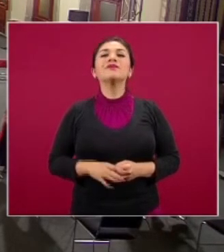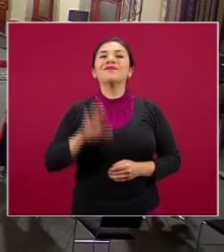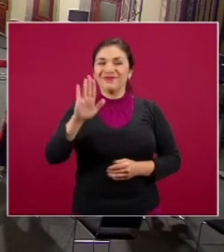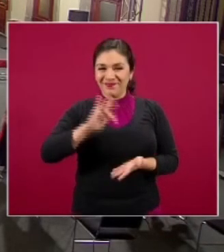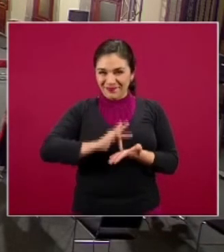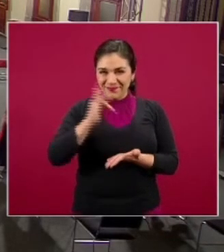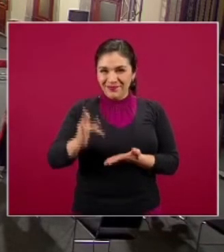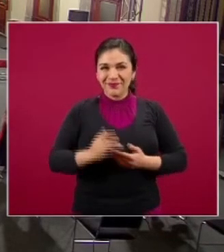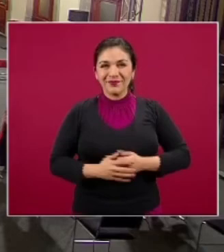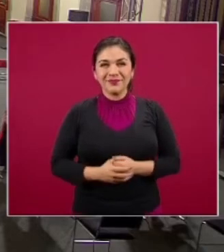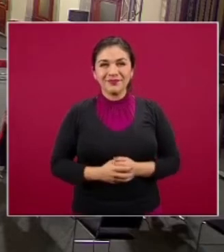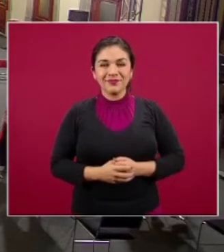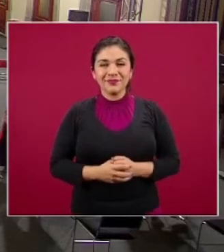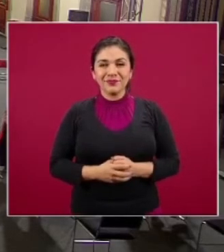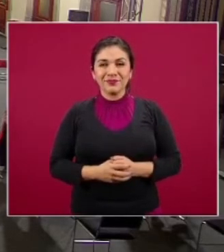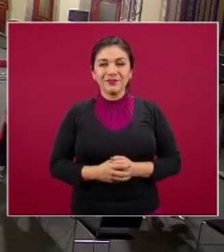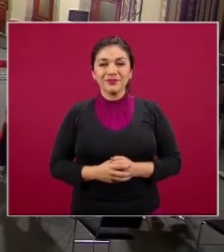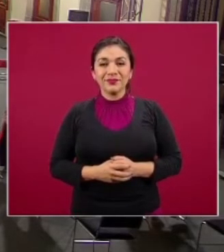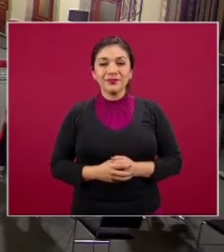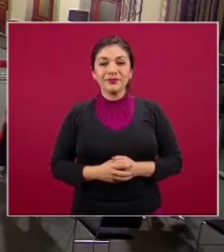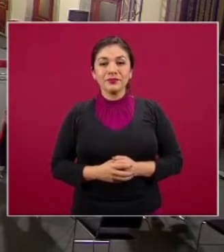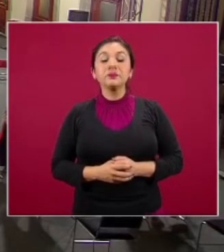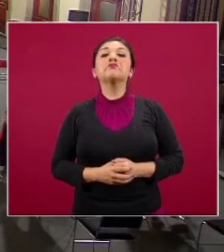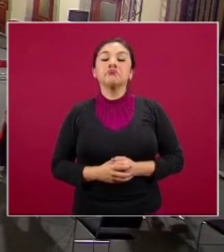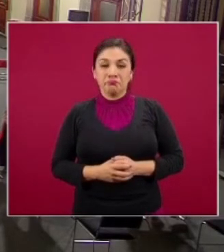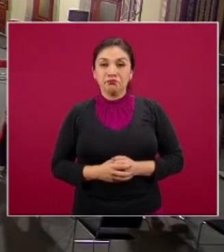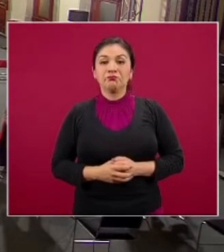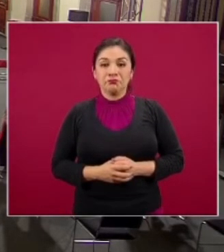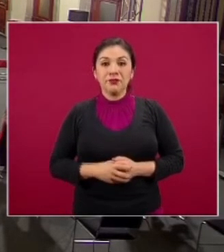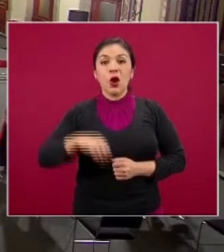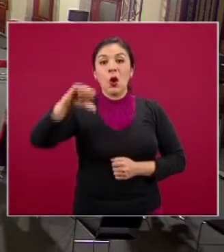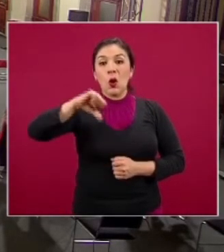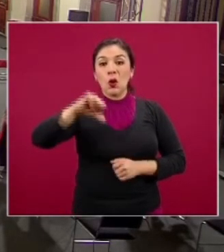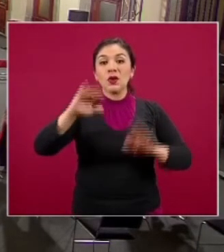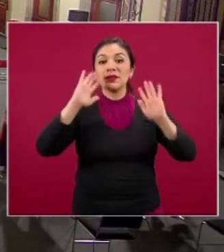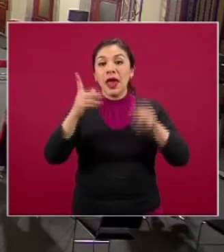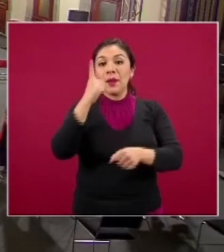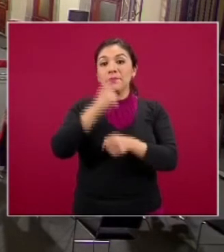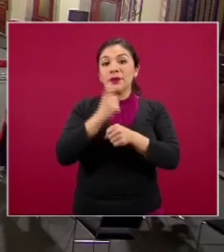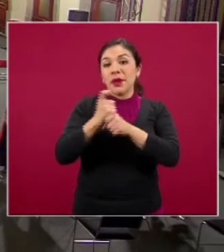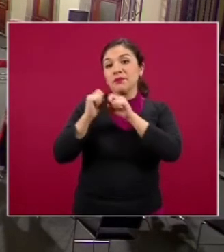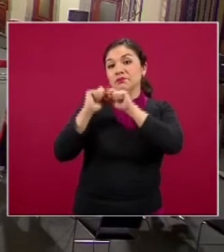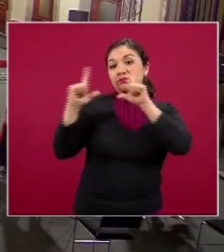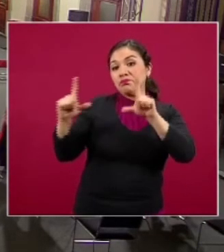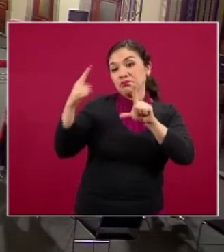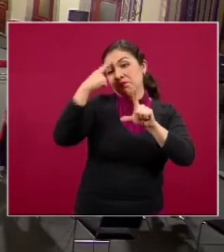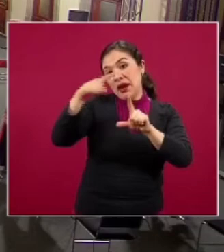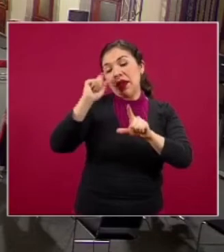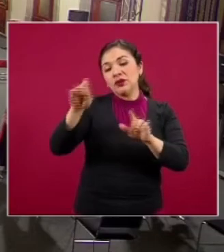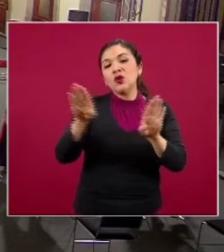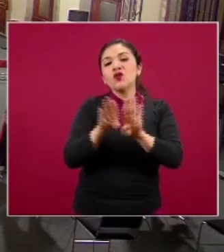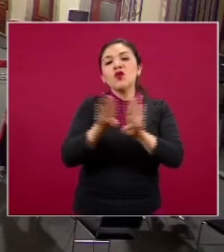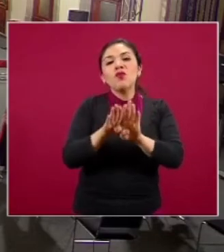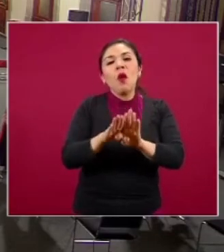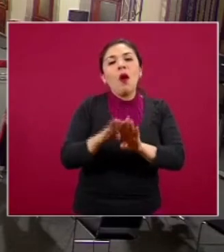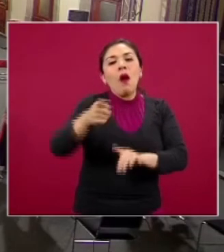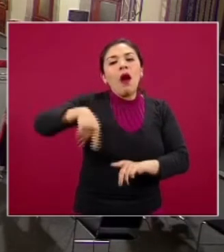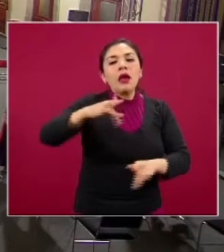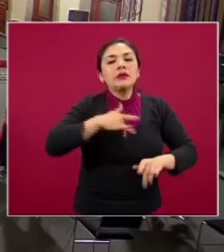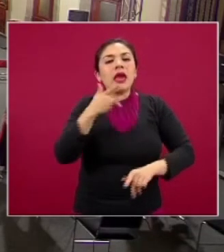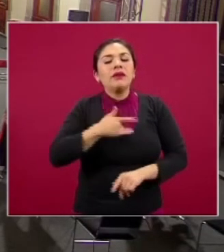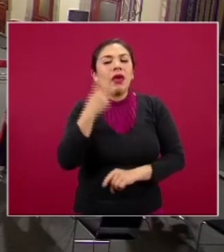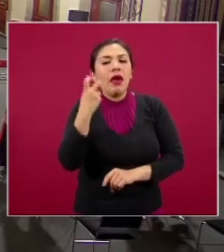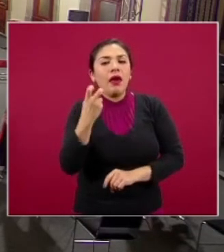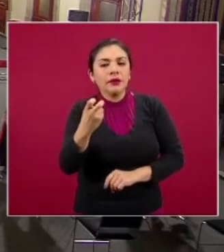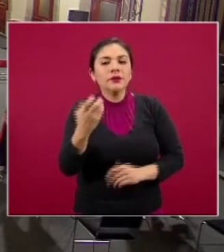Muchas gracias. Gracias. Apropiadamente pusieron esta primera diapositiva para marcar la noción de esto